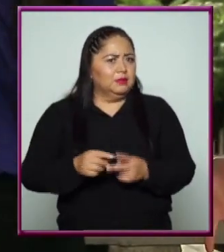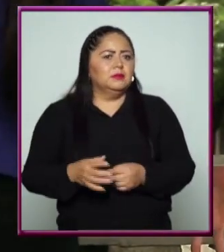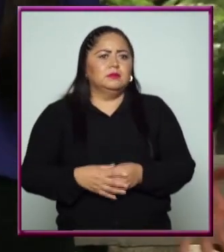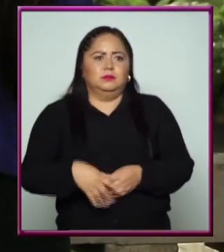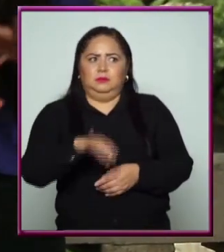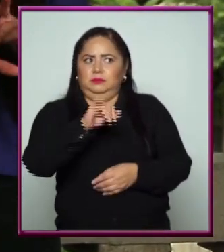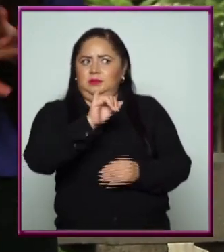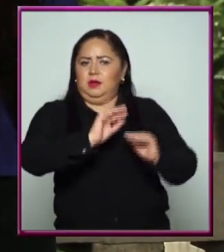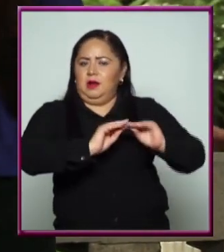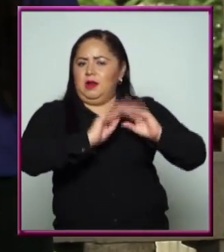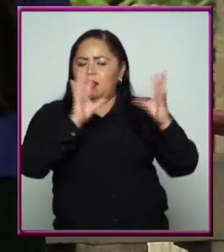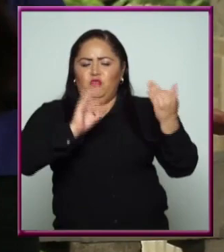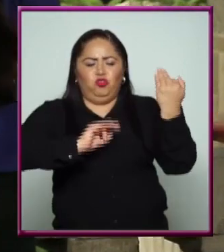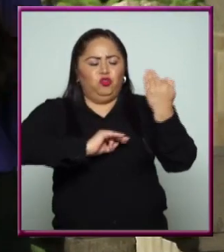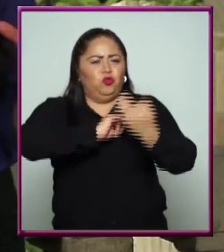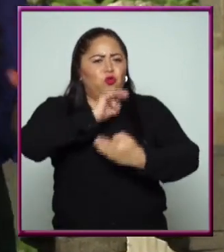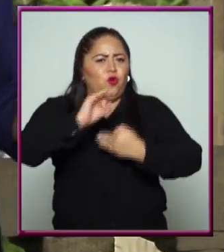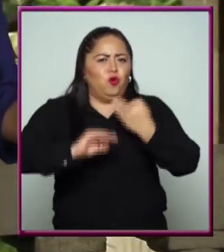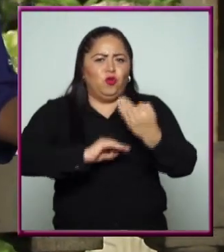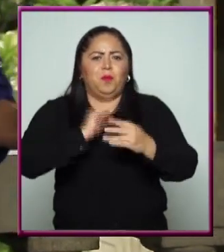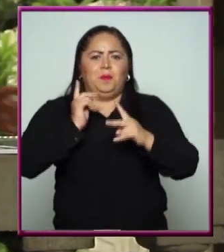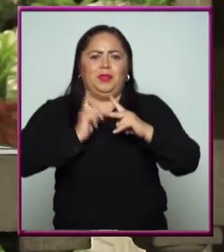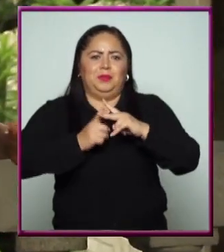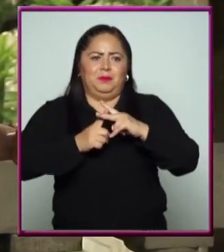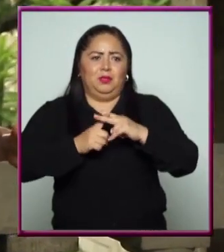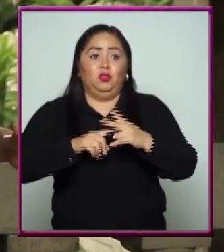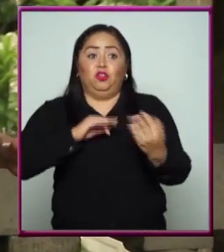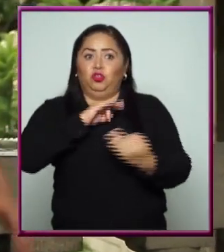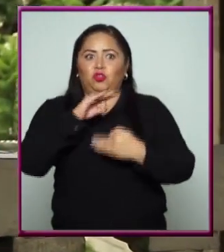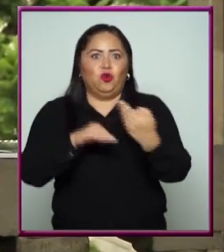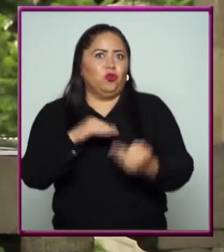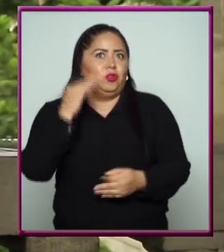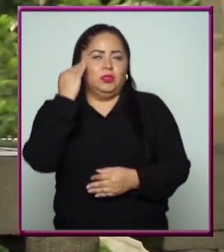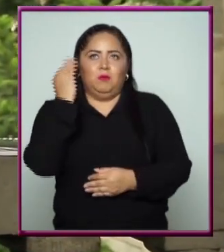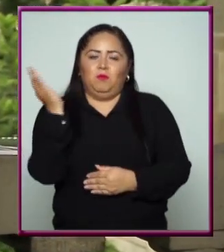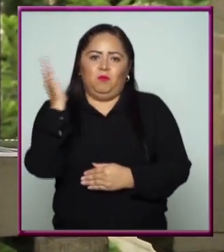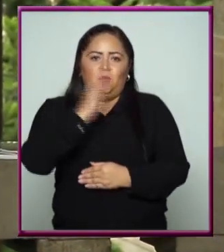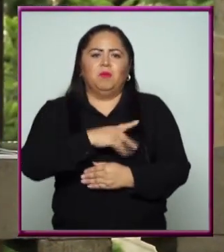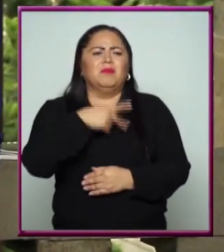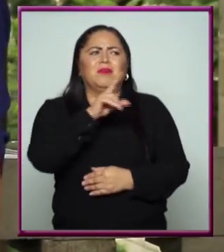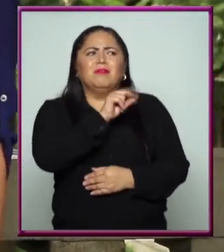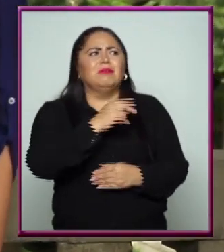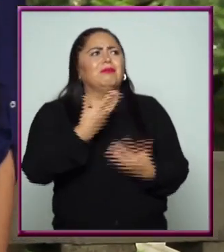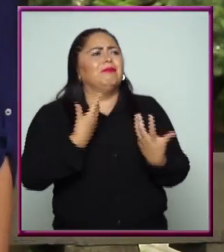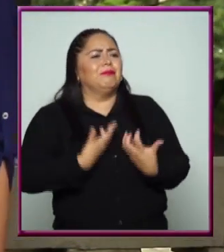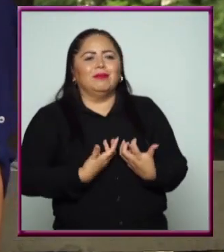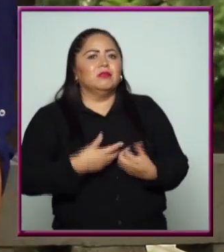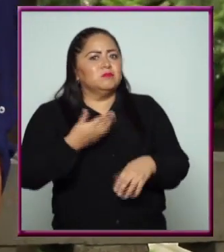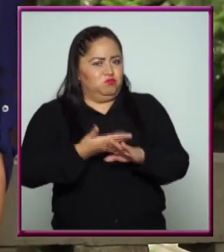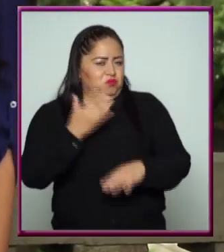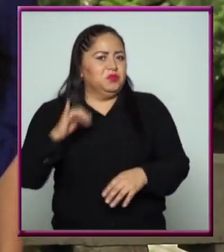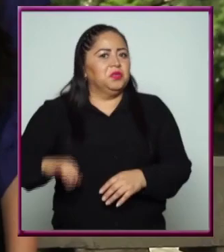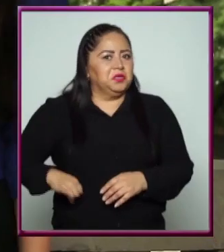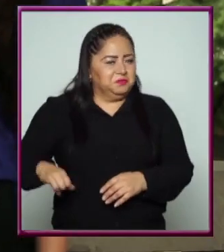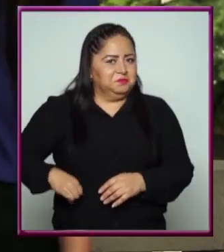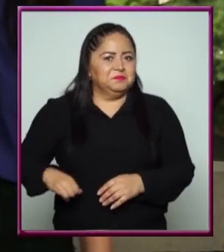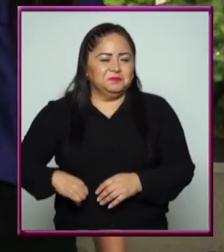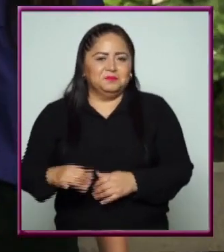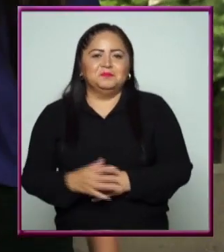Of course, en todo hay matemáticas, todo el tiempo. Pero no te agobies, es muy interesante, ya